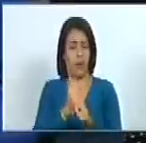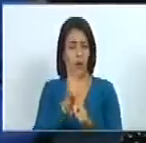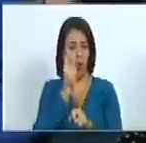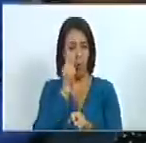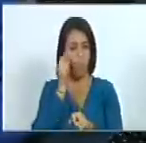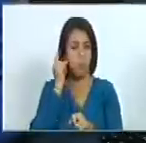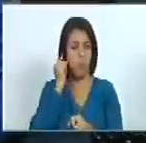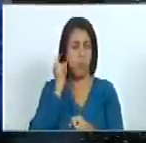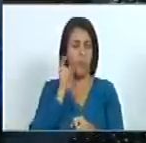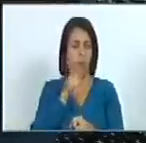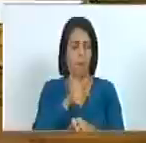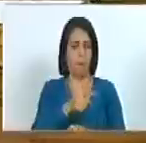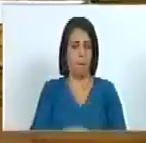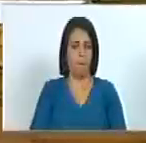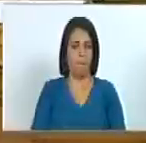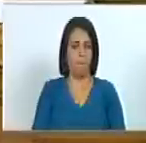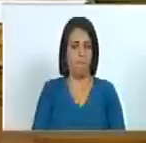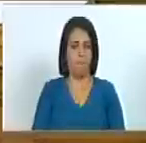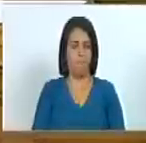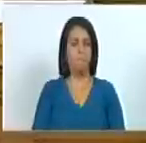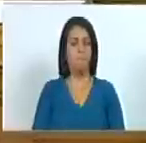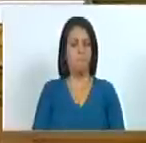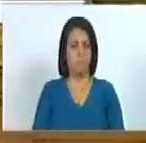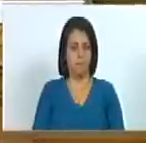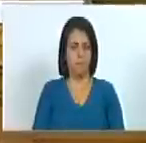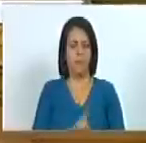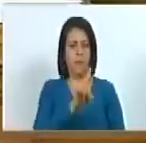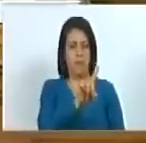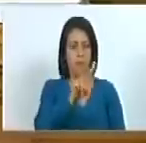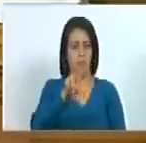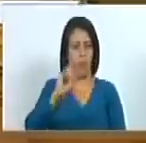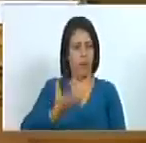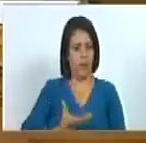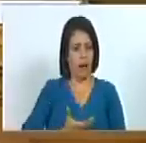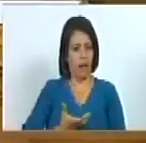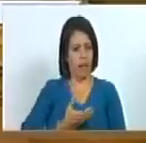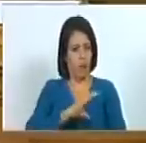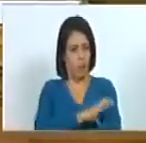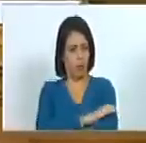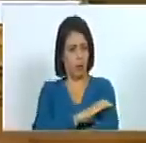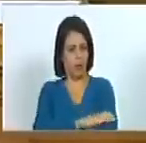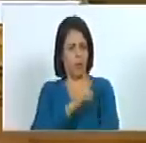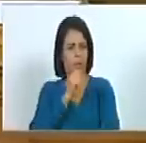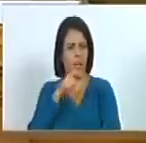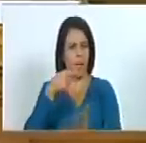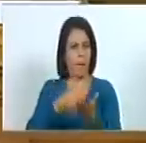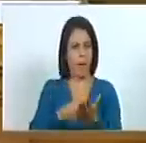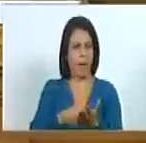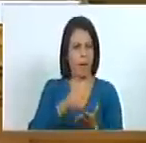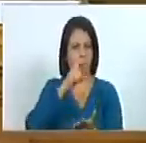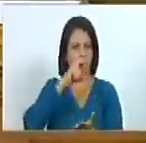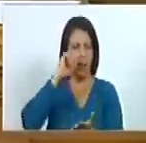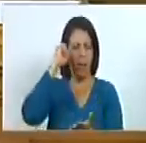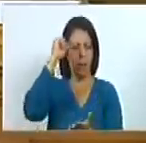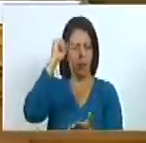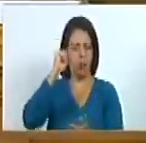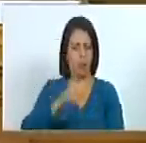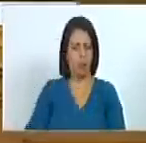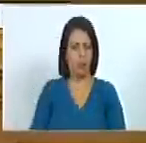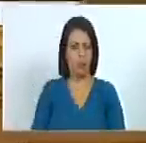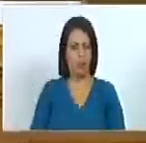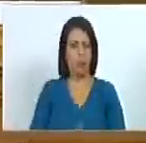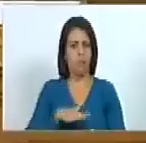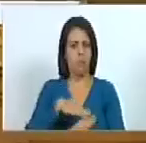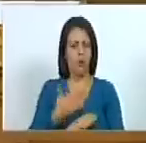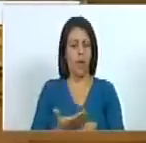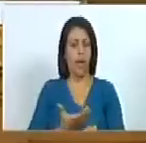los trabajadores de las 120 alcaldías de la oposición venezolana? Nicolás Maduro Moro, porque